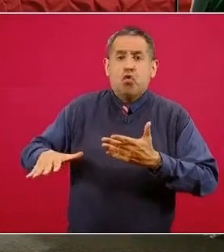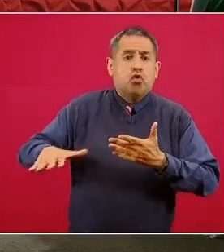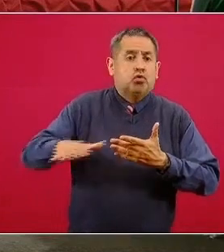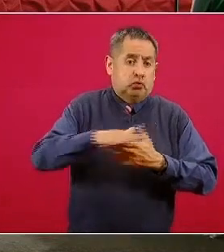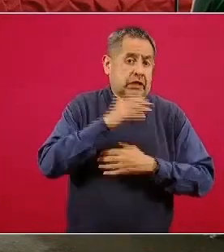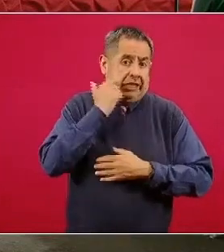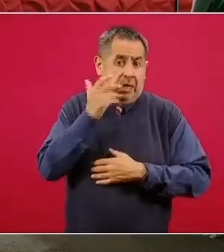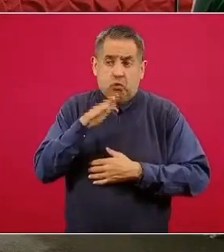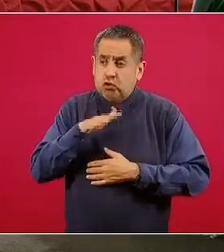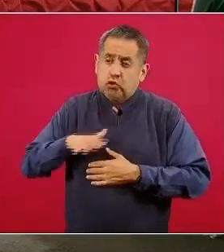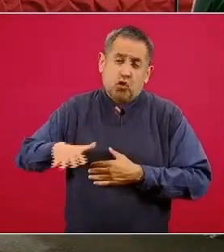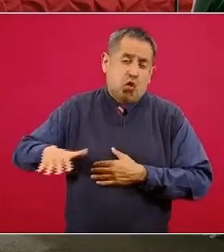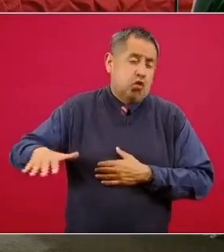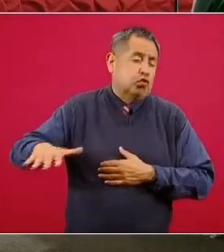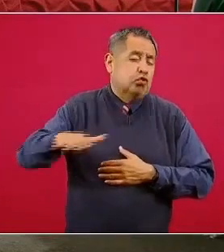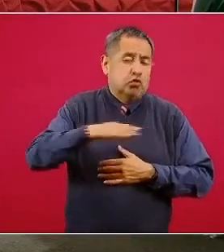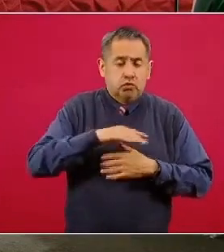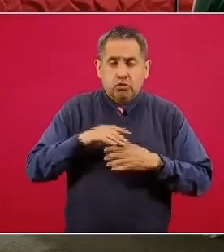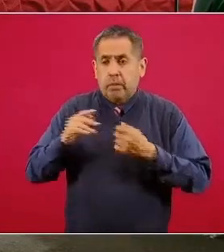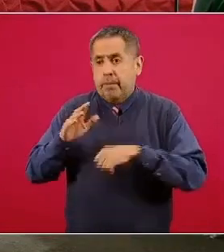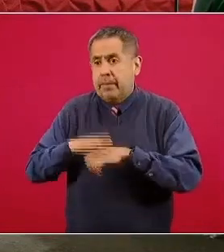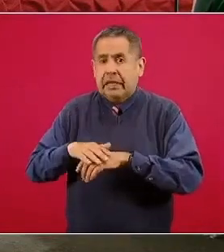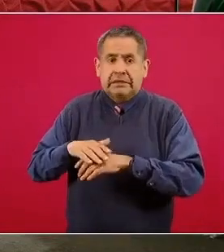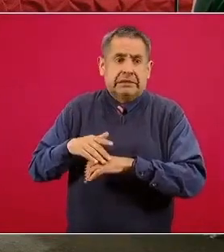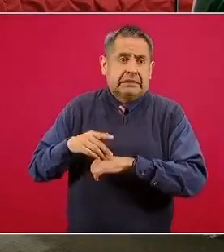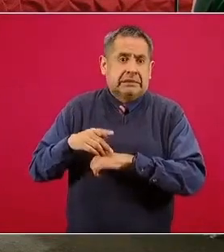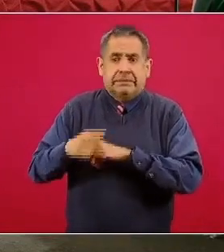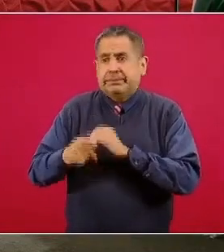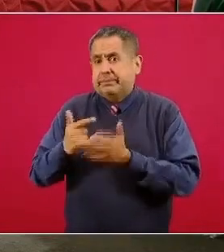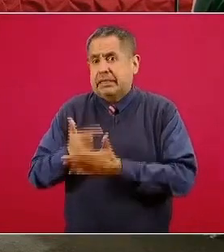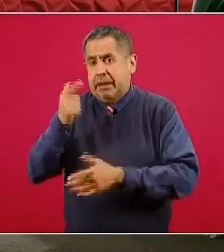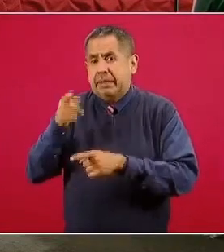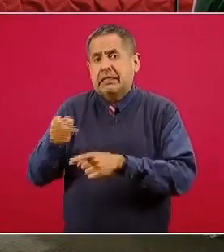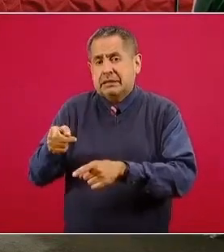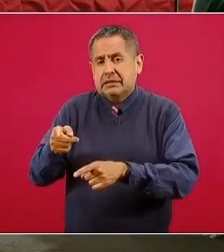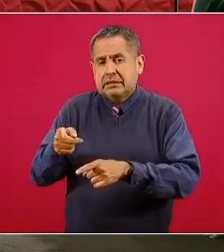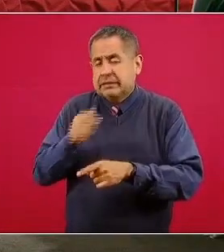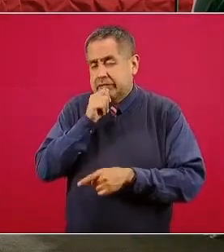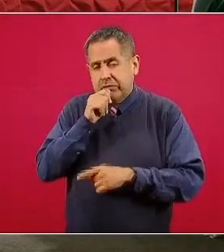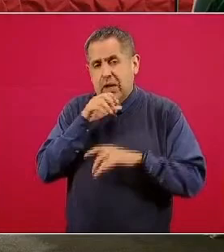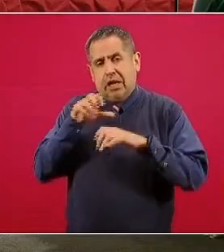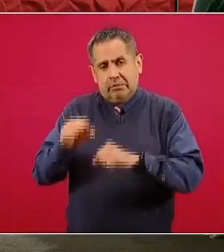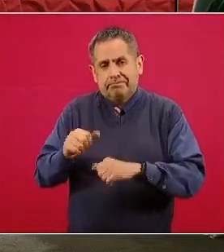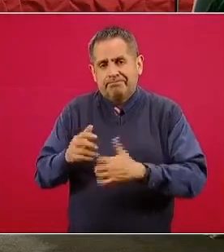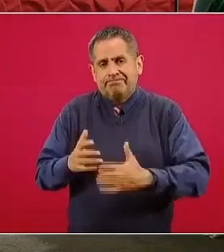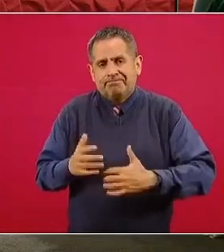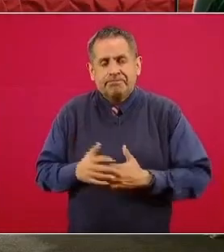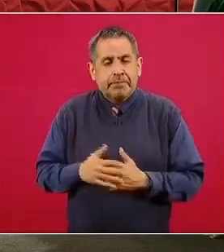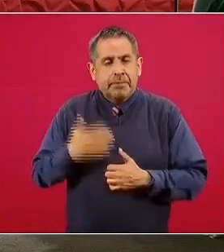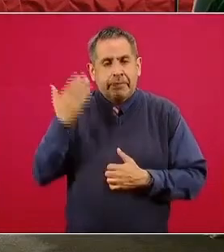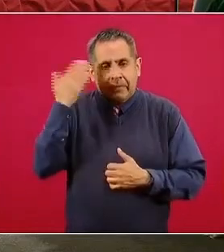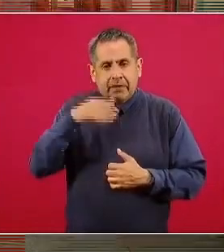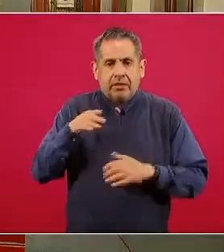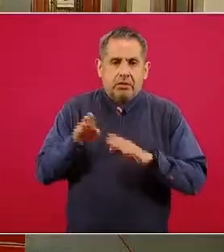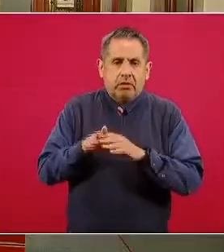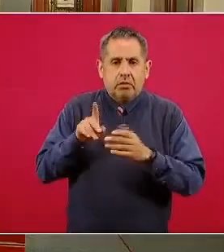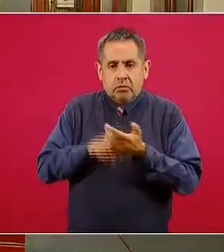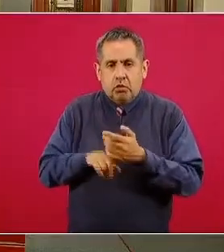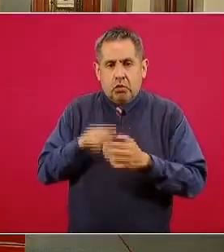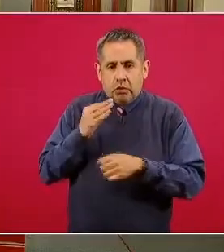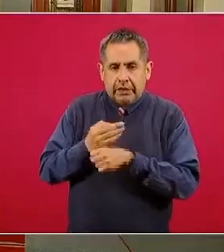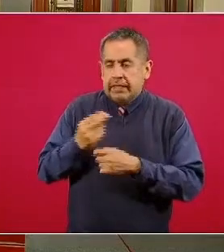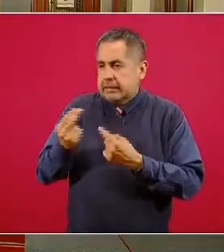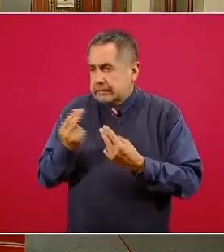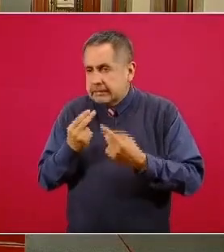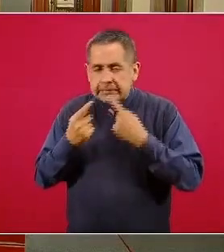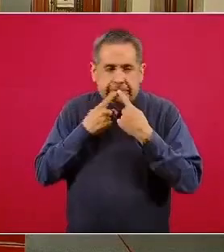universo de la población de riesgo y blanco. Todavía no lo alcanzamos porque estamos en negociaciones para el año